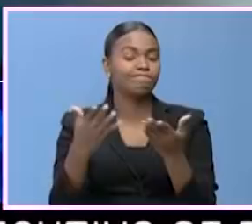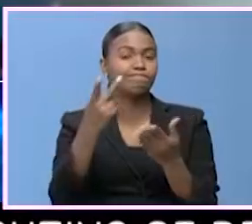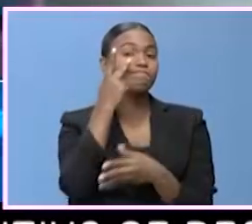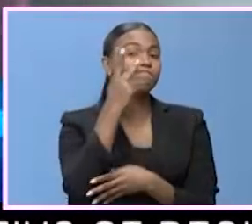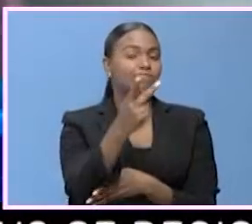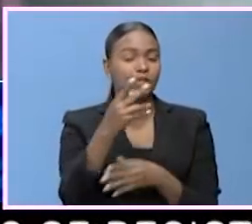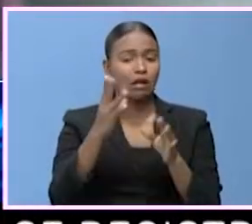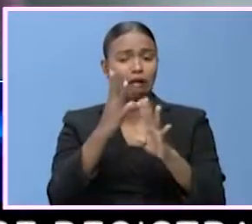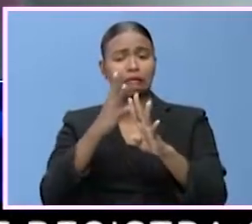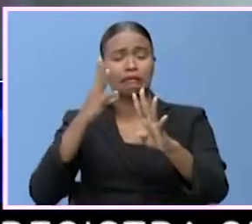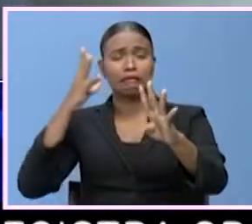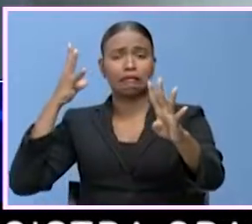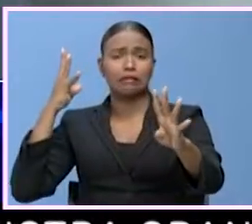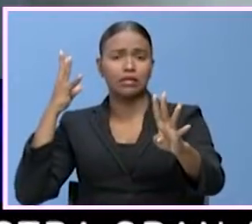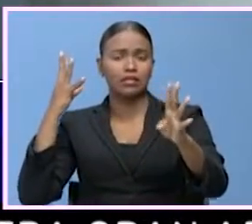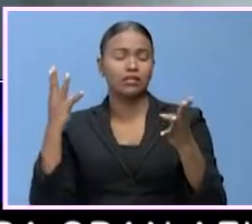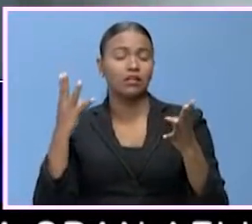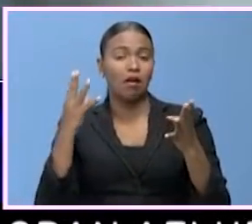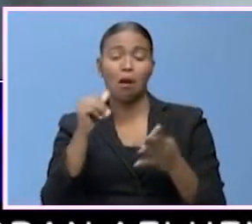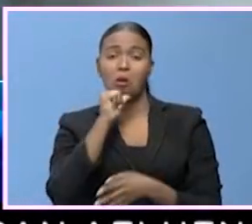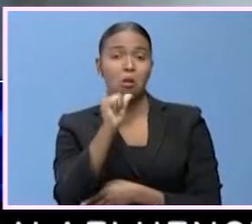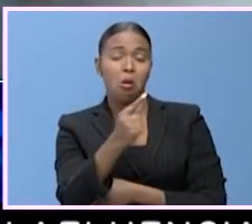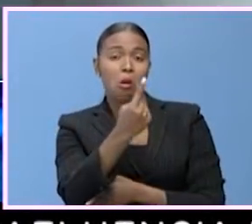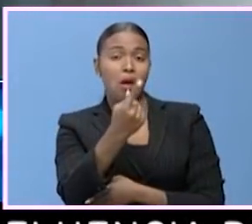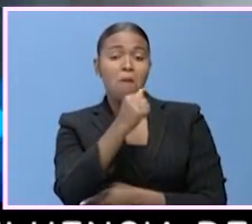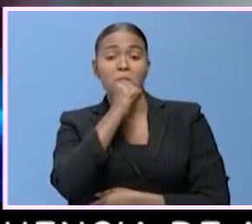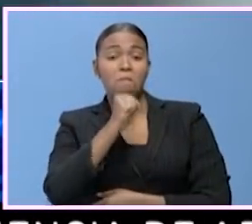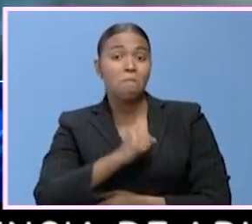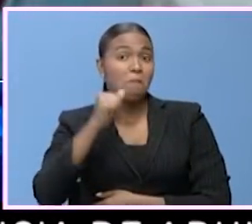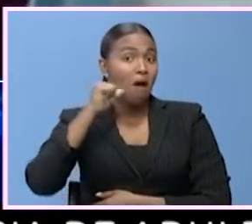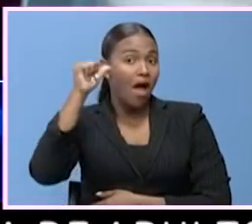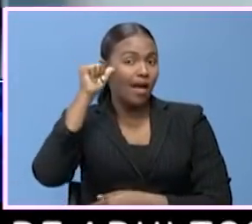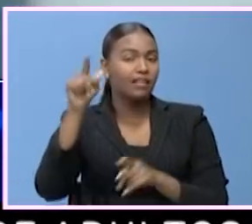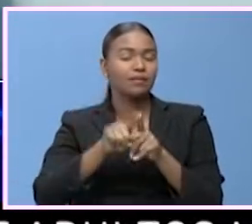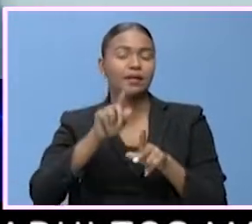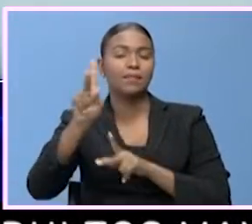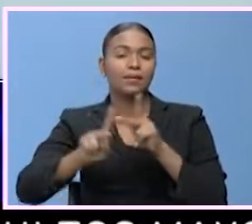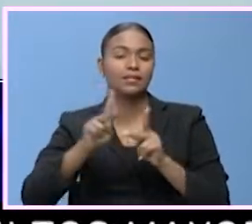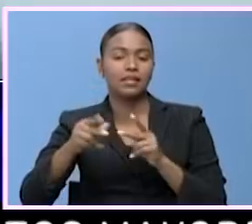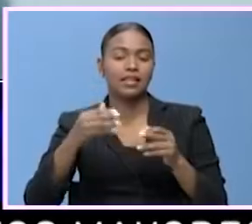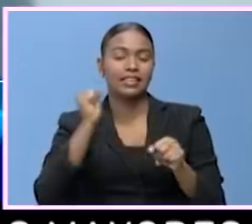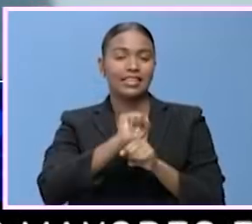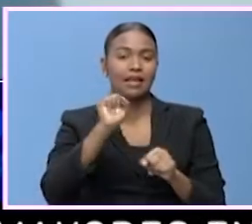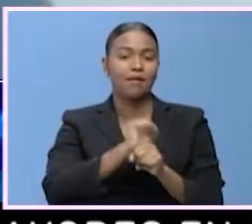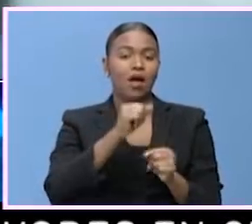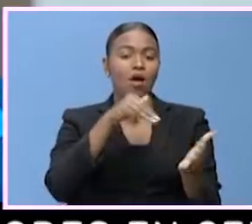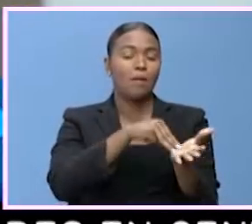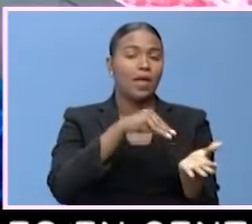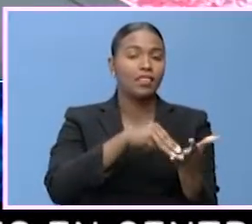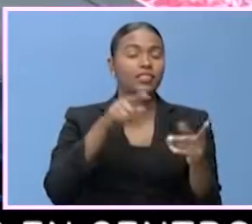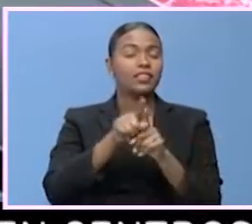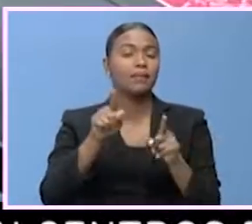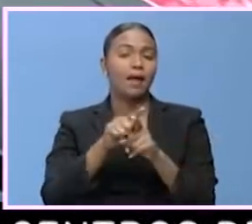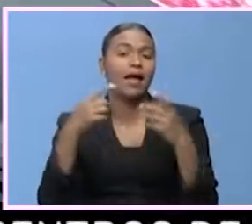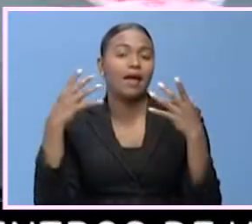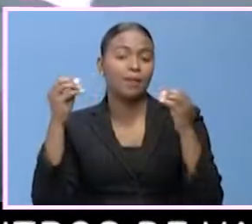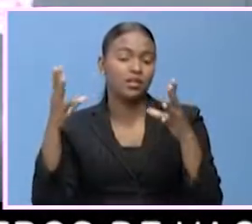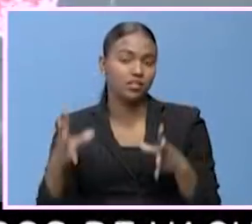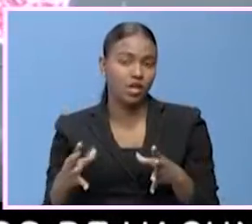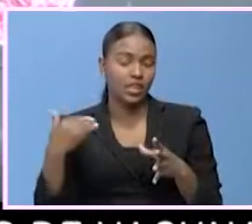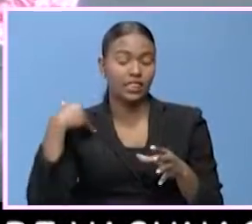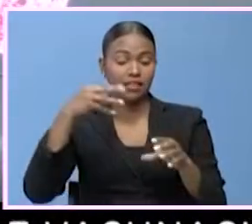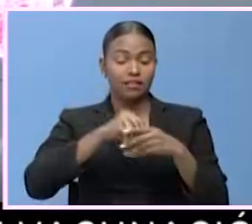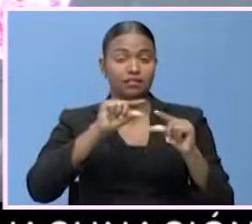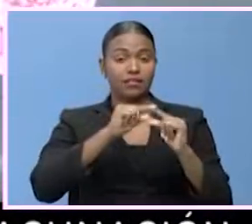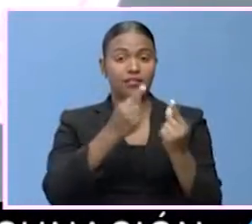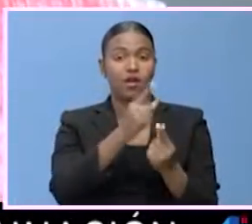constataron las largas filas, no tan solo de envejecientes, sino también de personal sanitario y docentes, población que conforma la fase 1